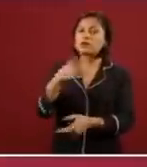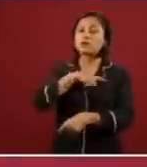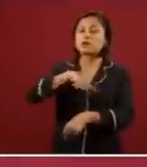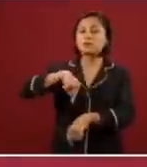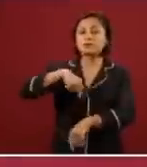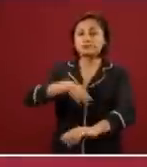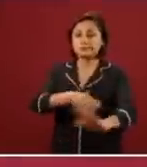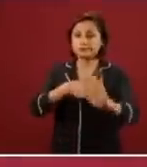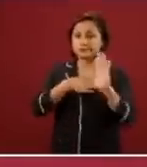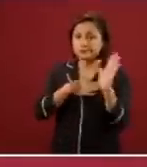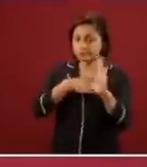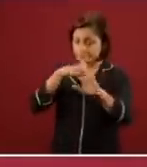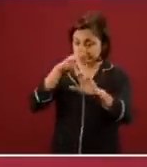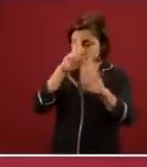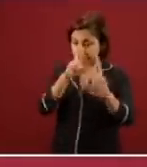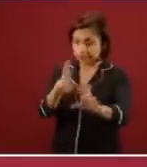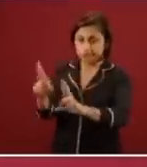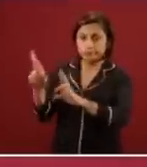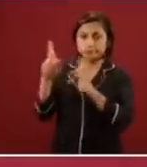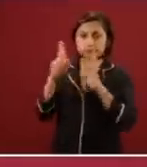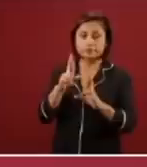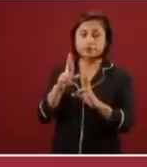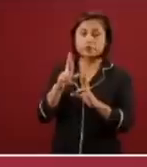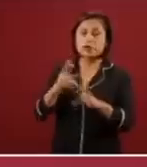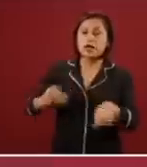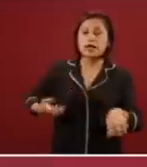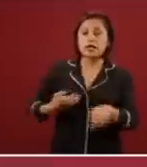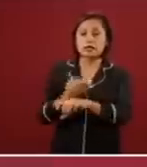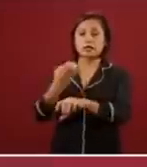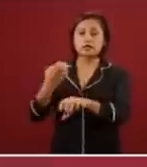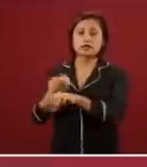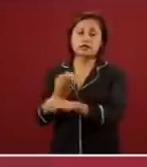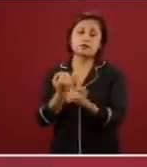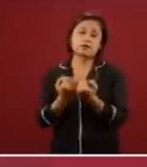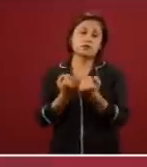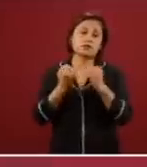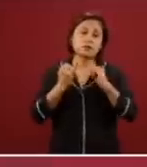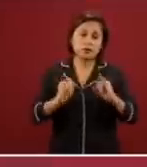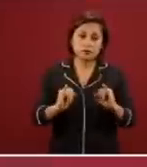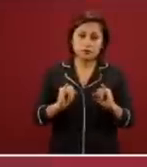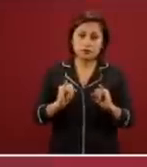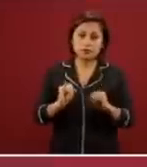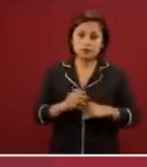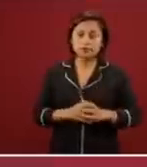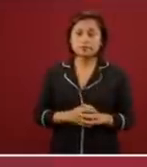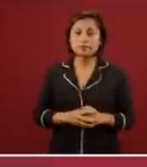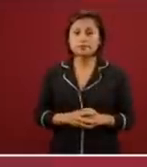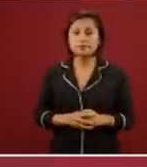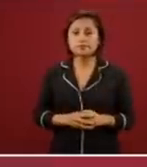actuar con respeto a la soberanía de los estados y